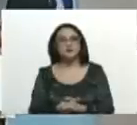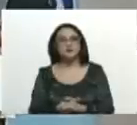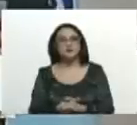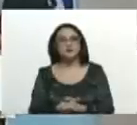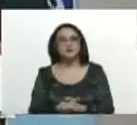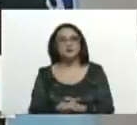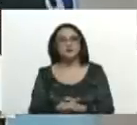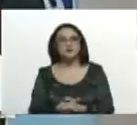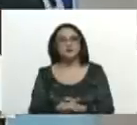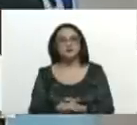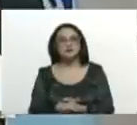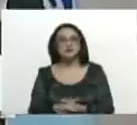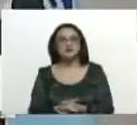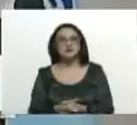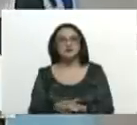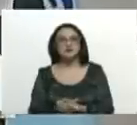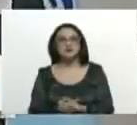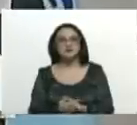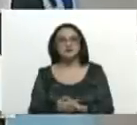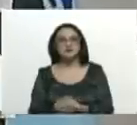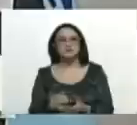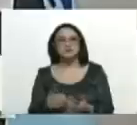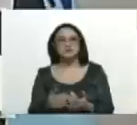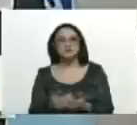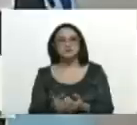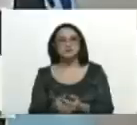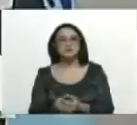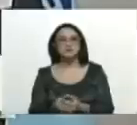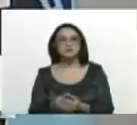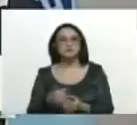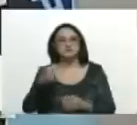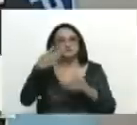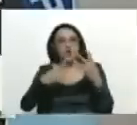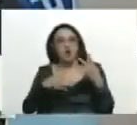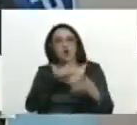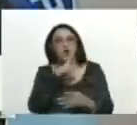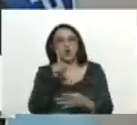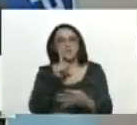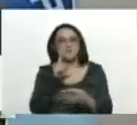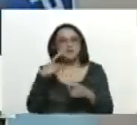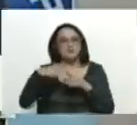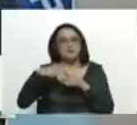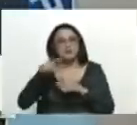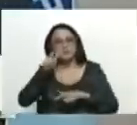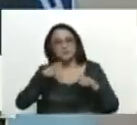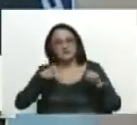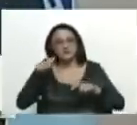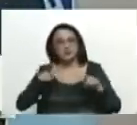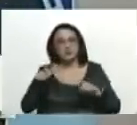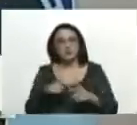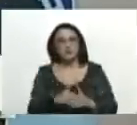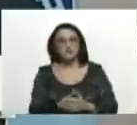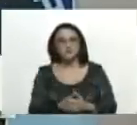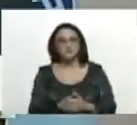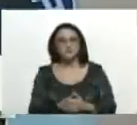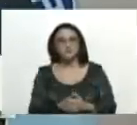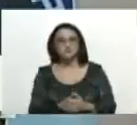Roger perdomo Daniel Cristofer barrios Johana Torres Alejandro Arroyo